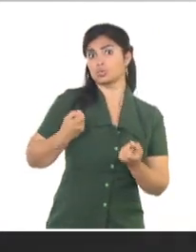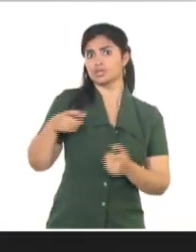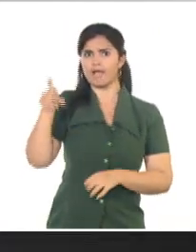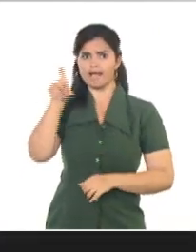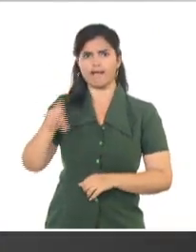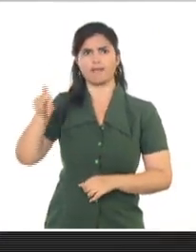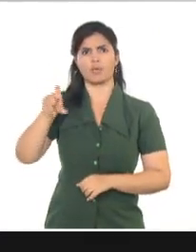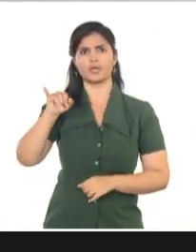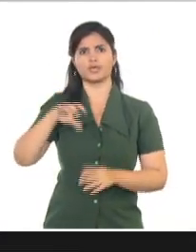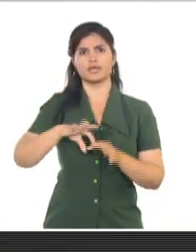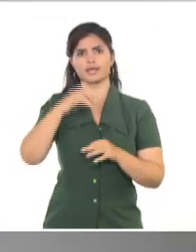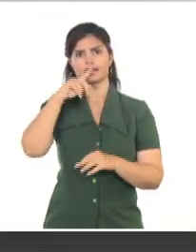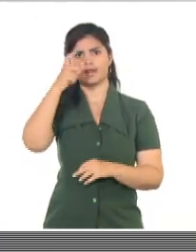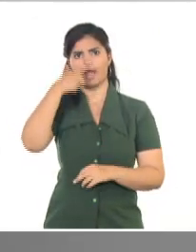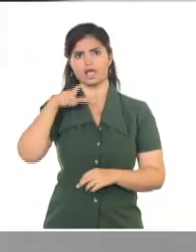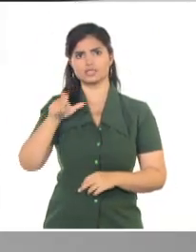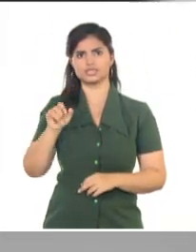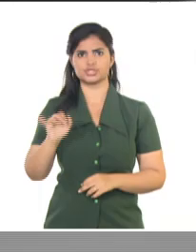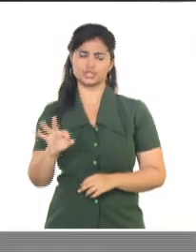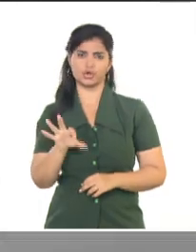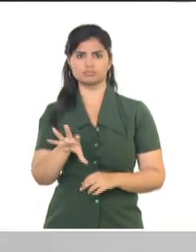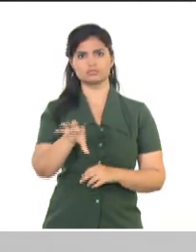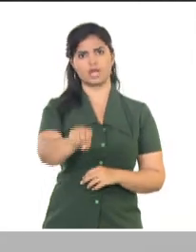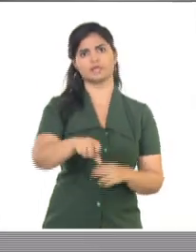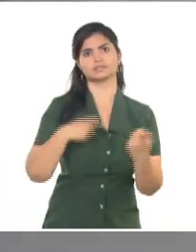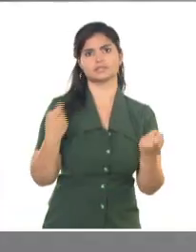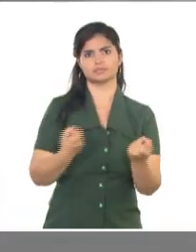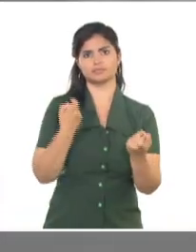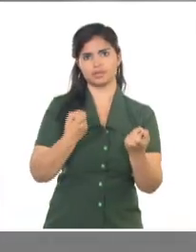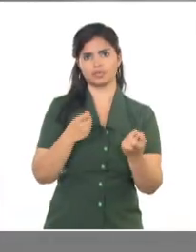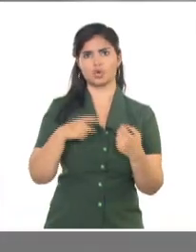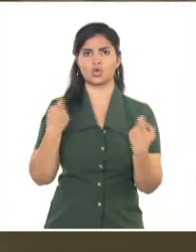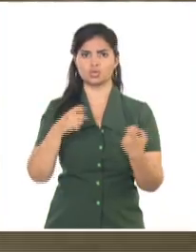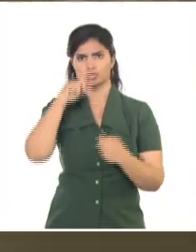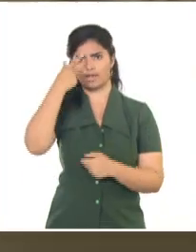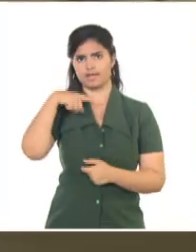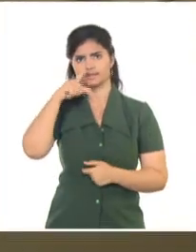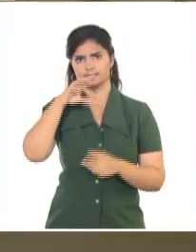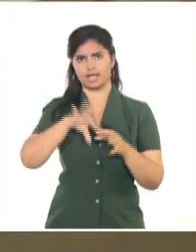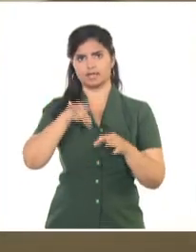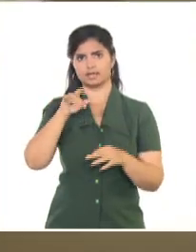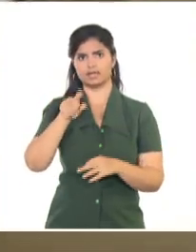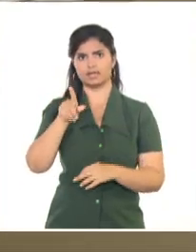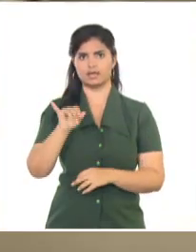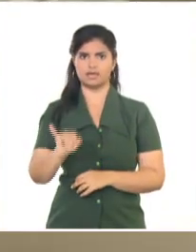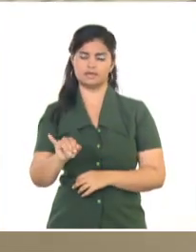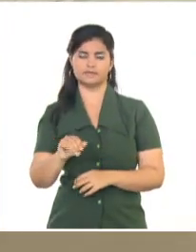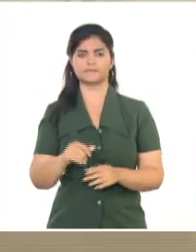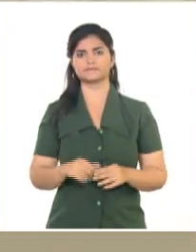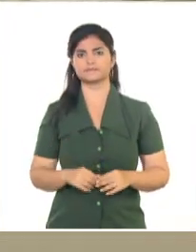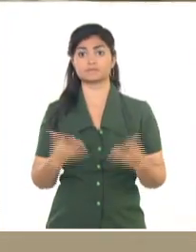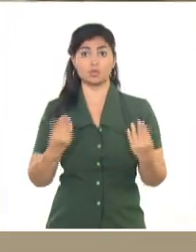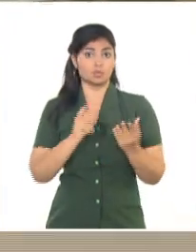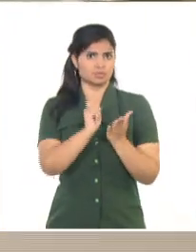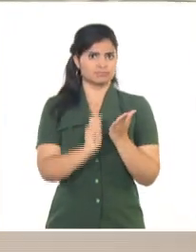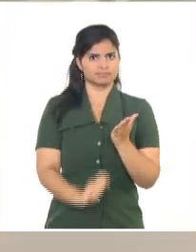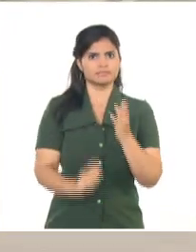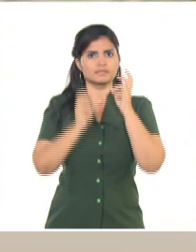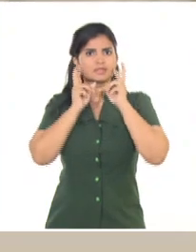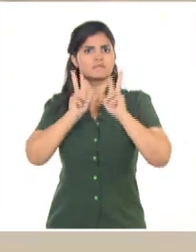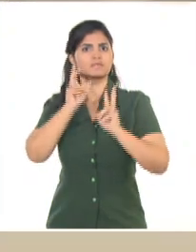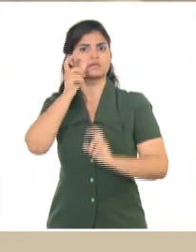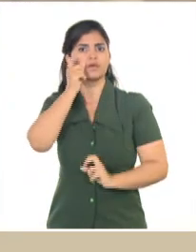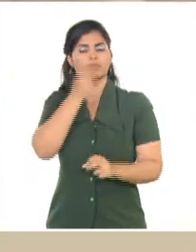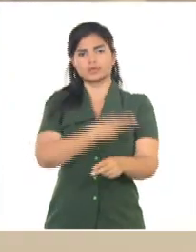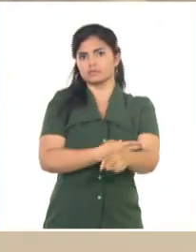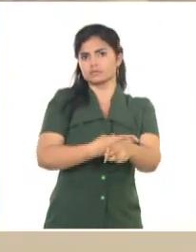Agramonte en el rescate de Sanguilí. Mucho podría escribirse de Agramonte, de quien el generalísimo Máximo Gómez